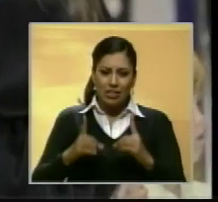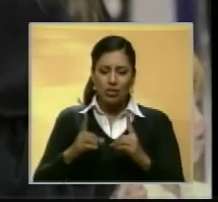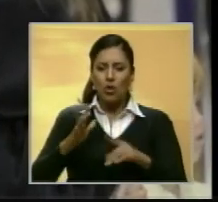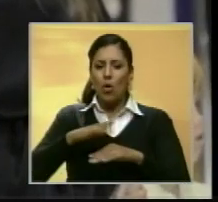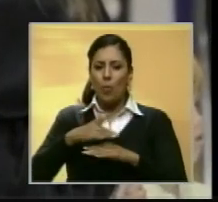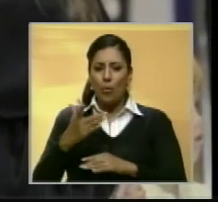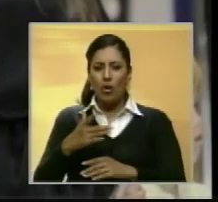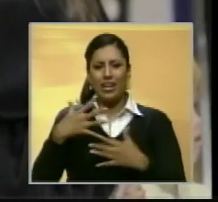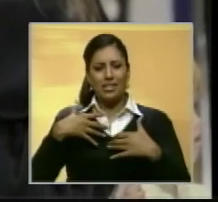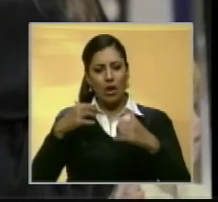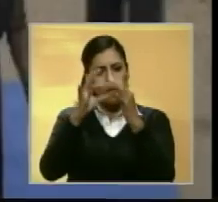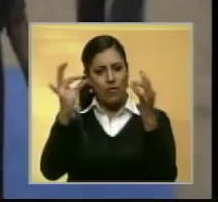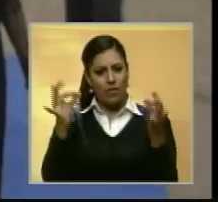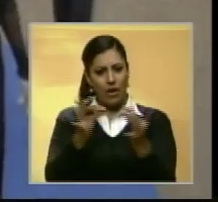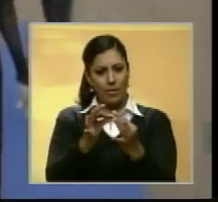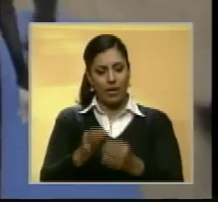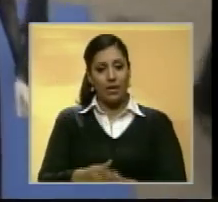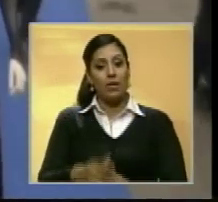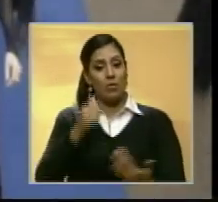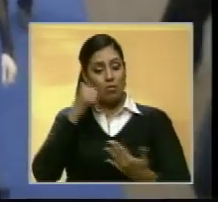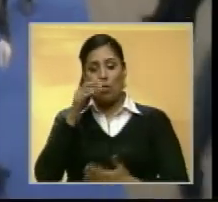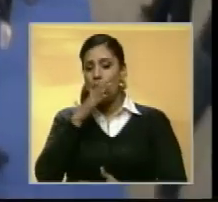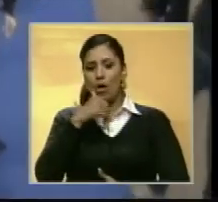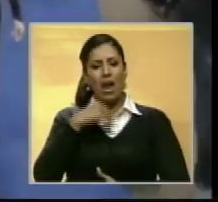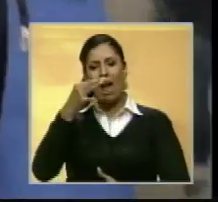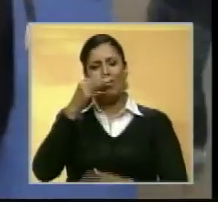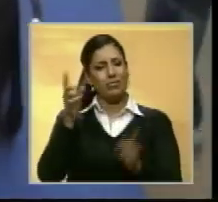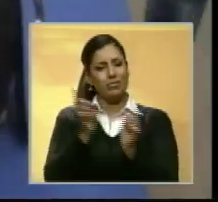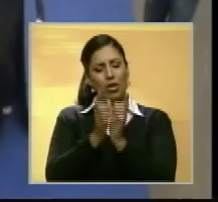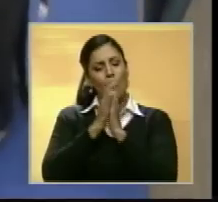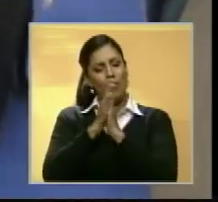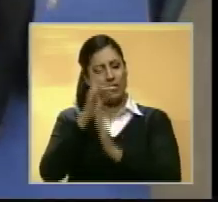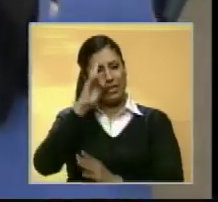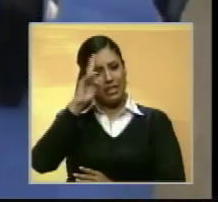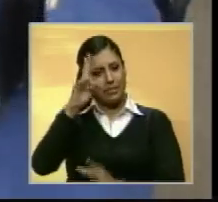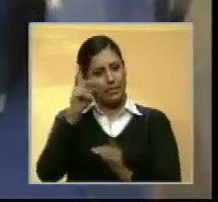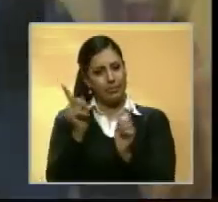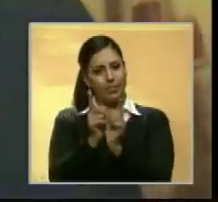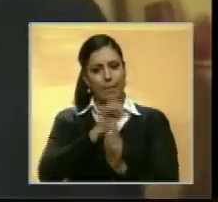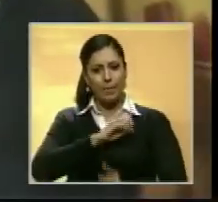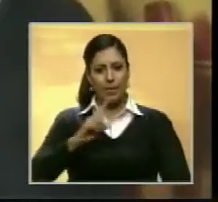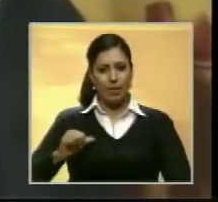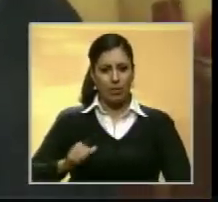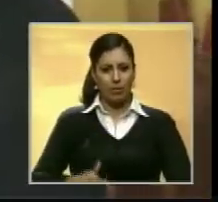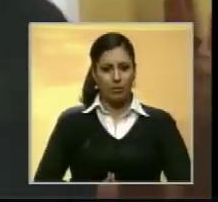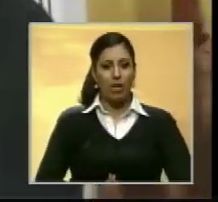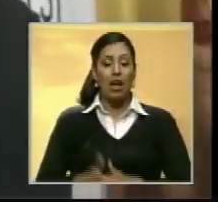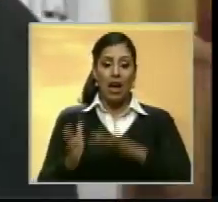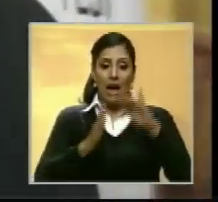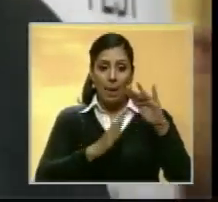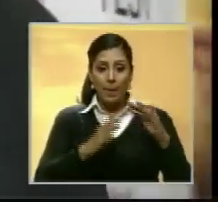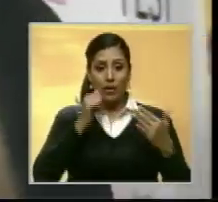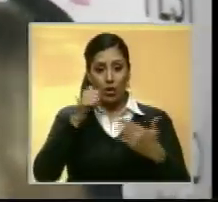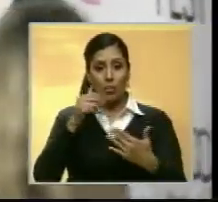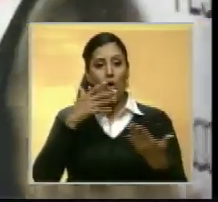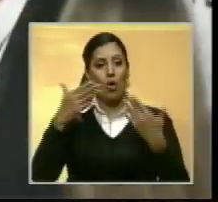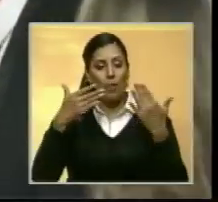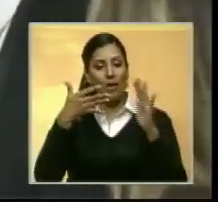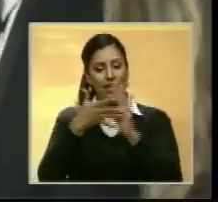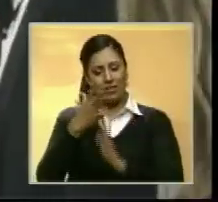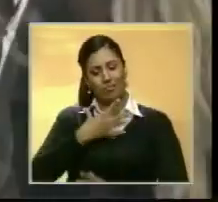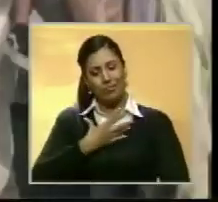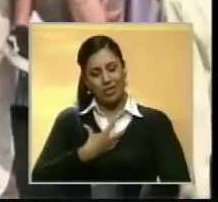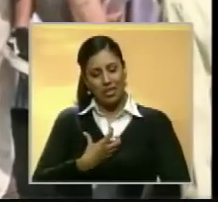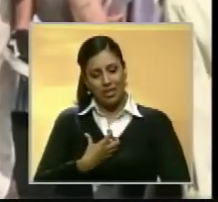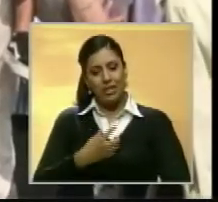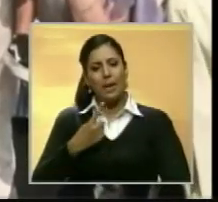tomada por la salud de la familia, que Angelina no va a hablar y pidió que se respete su privacidad. Por su parte, Brad compartió que está